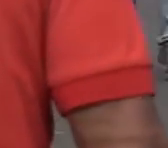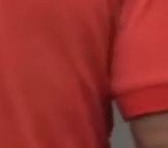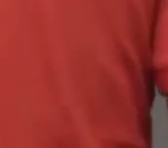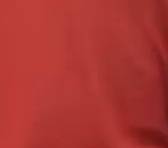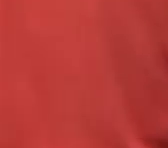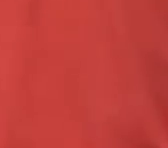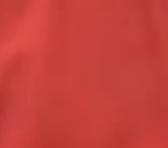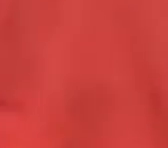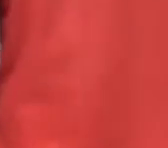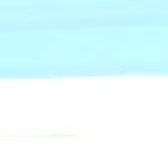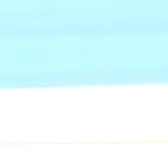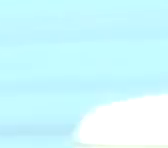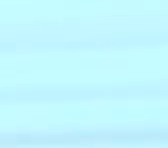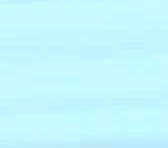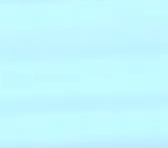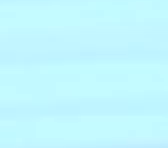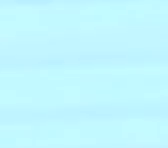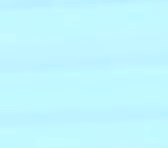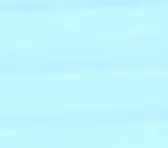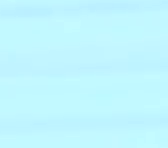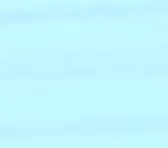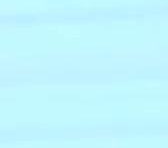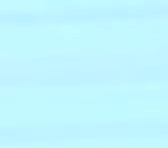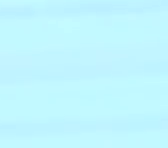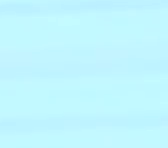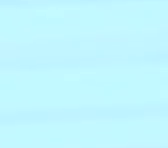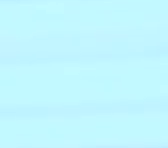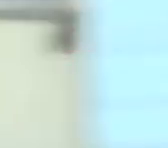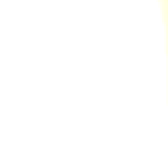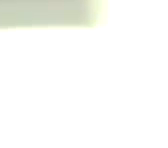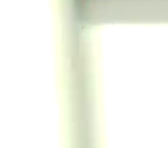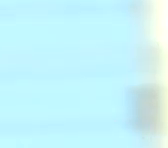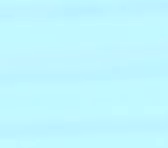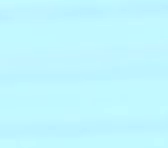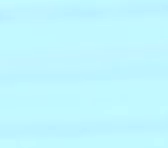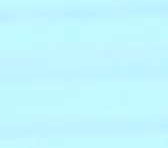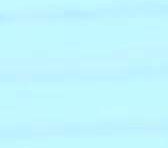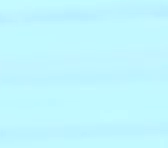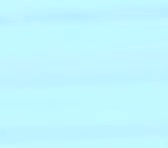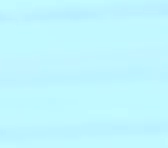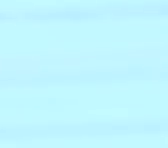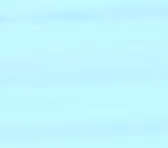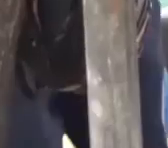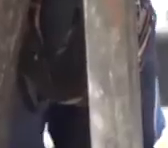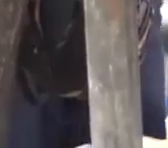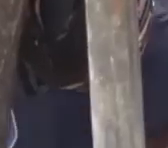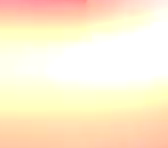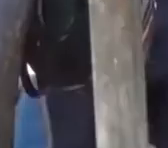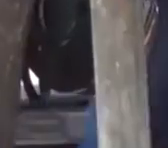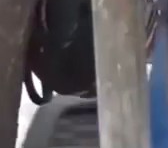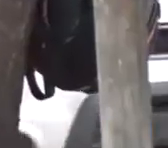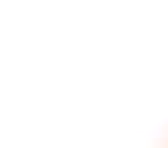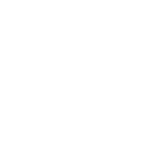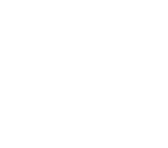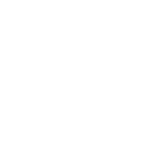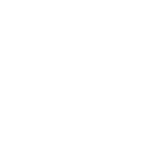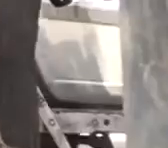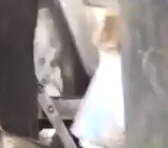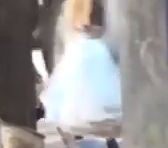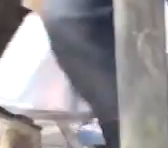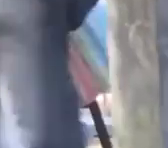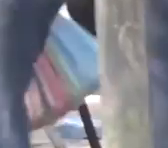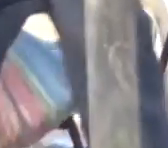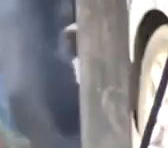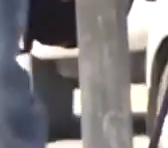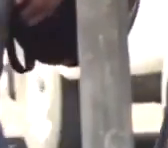sea considerado para los informes regionales del organismo ya que hubiese en ese informe también